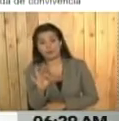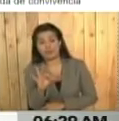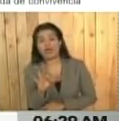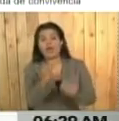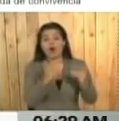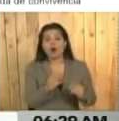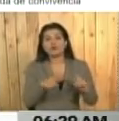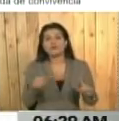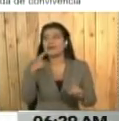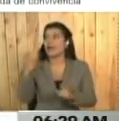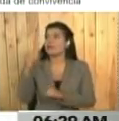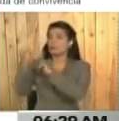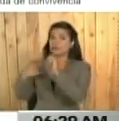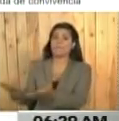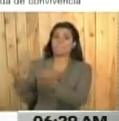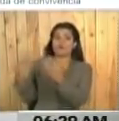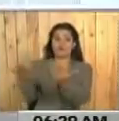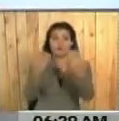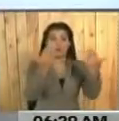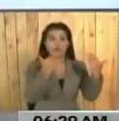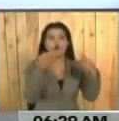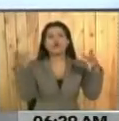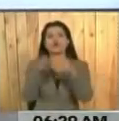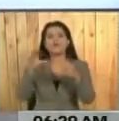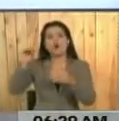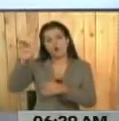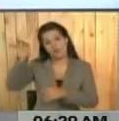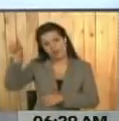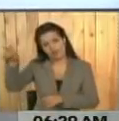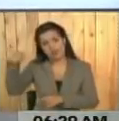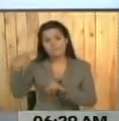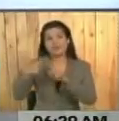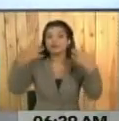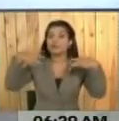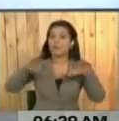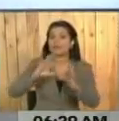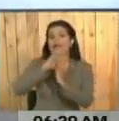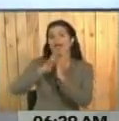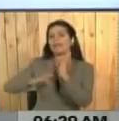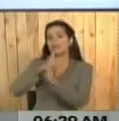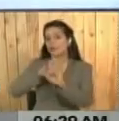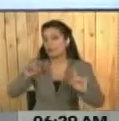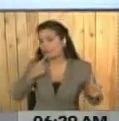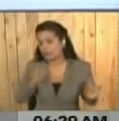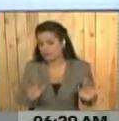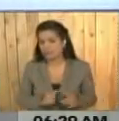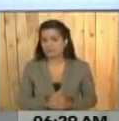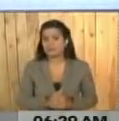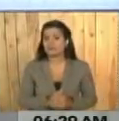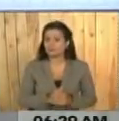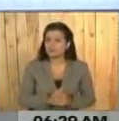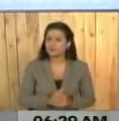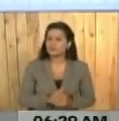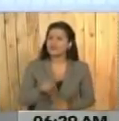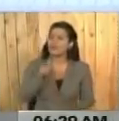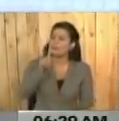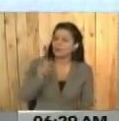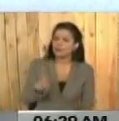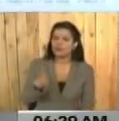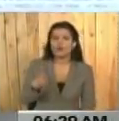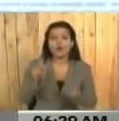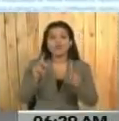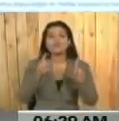el apoyo internacional a través de la Organización de Estados Americanos la oea y la supuesta carta democrática tomando en cuenta esto diputado una nueva